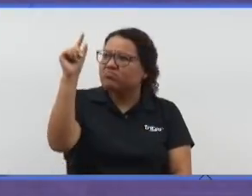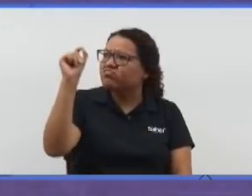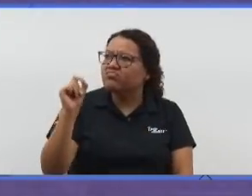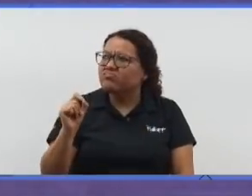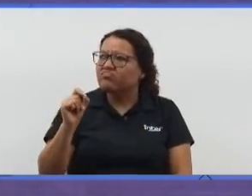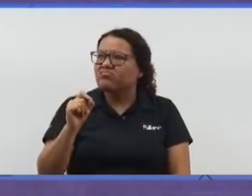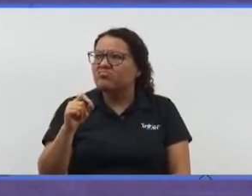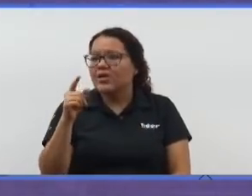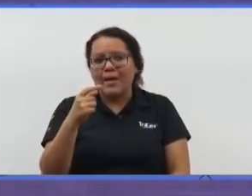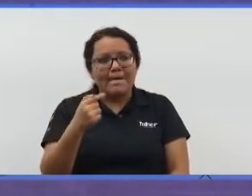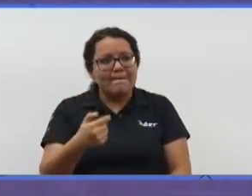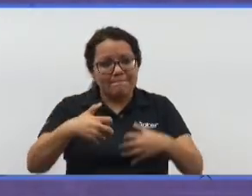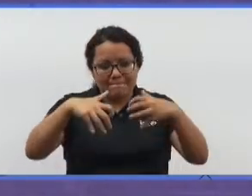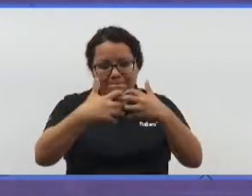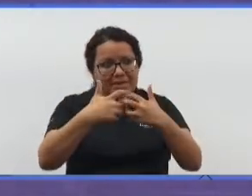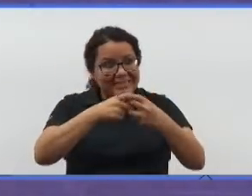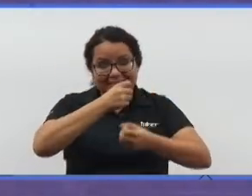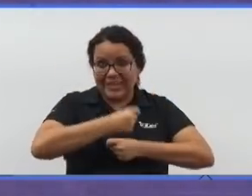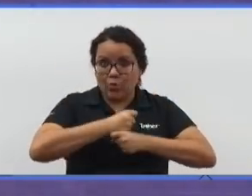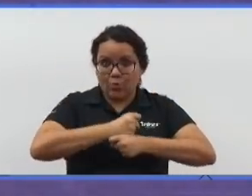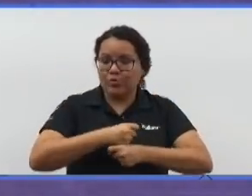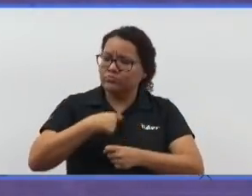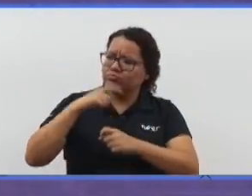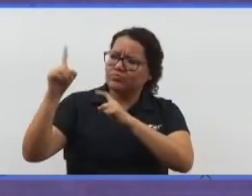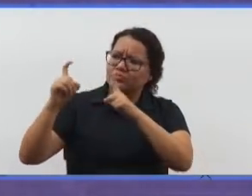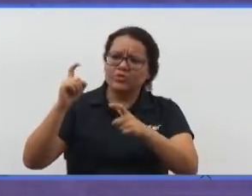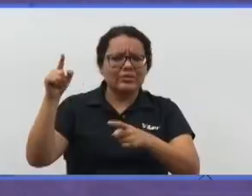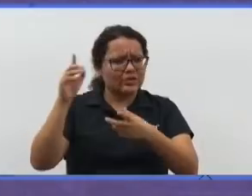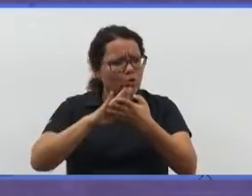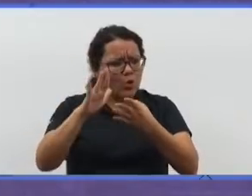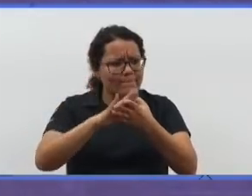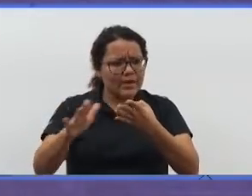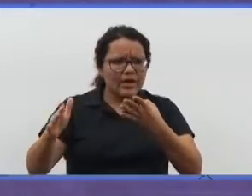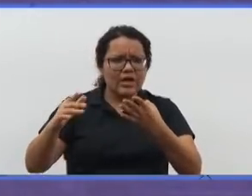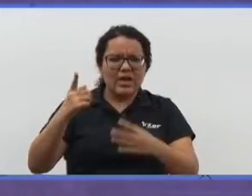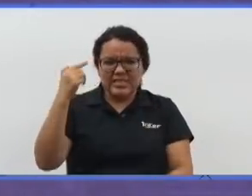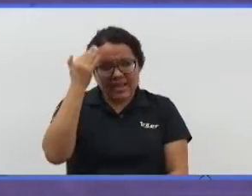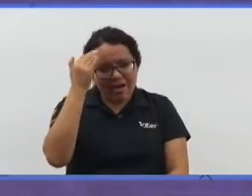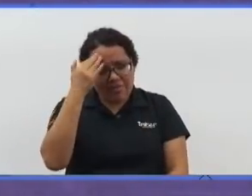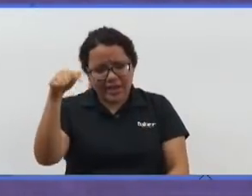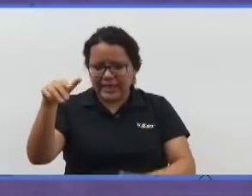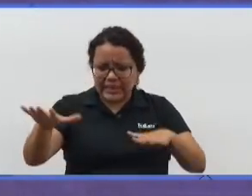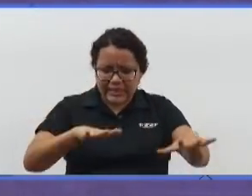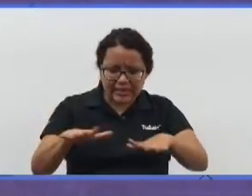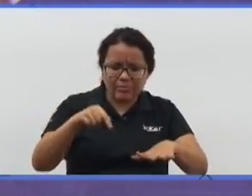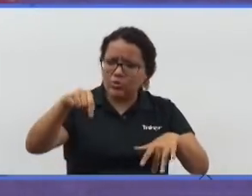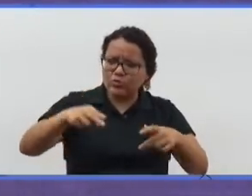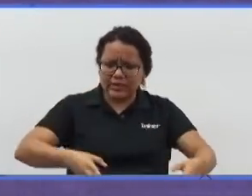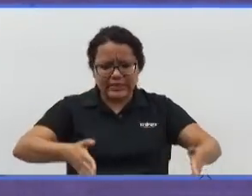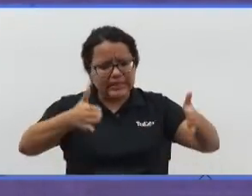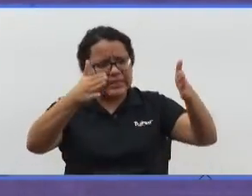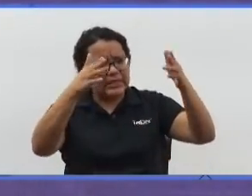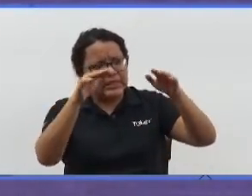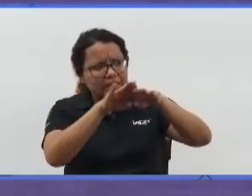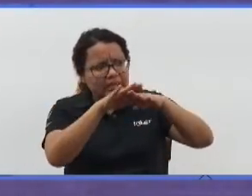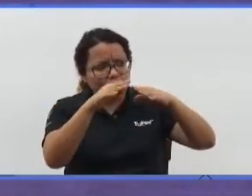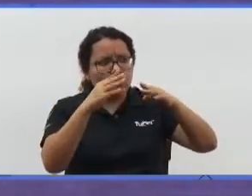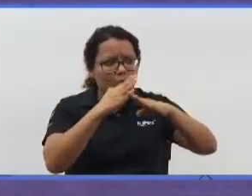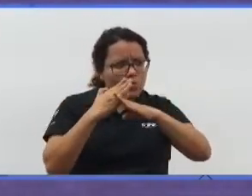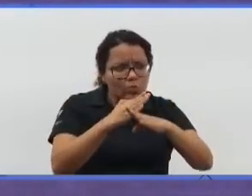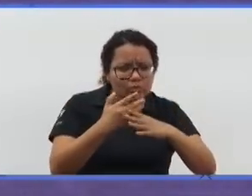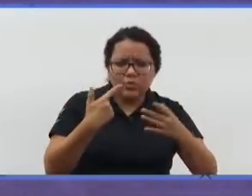compañía de seguros por favor queremos contra estos siniestros queremos no estamos cubiertos cómo está la cosa cómo funciona quiere el menaje no